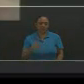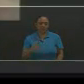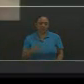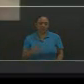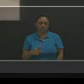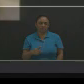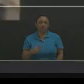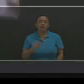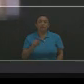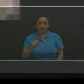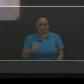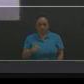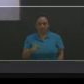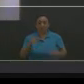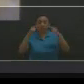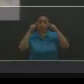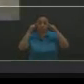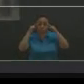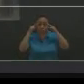Así es chino, perdone.